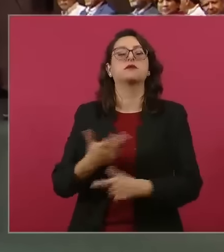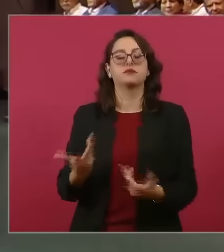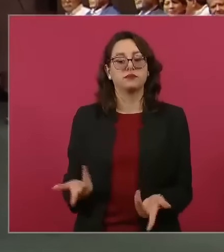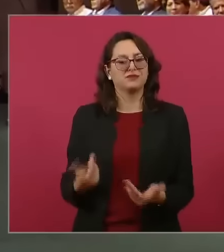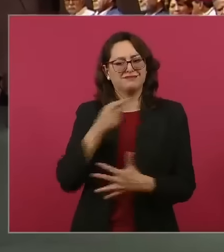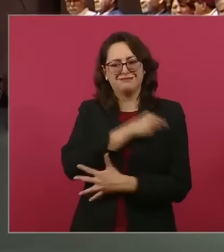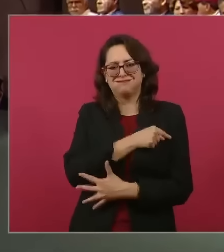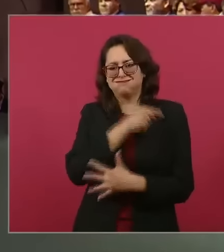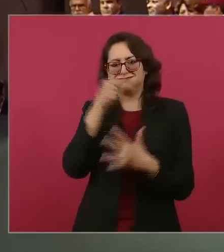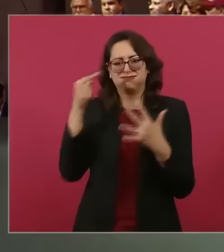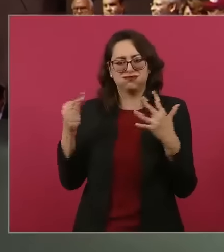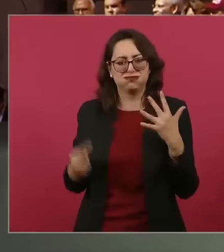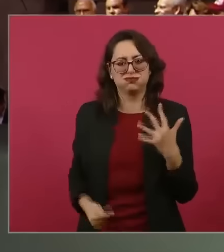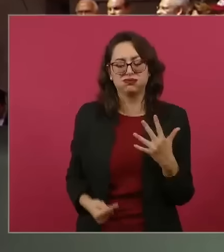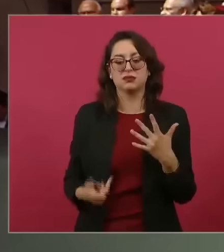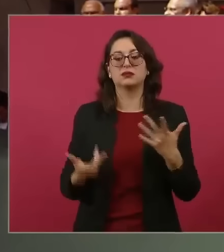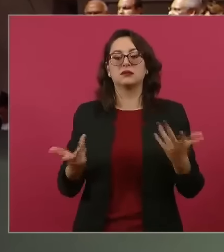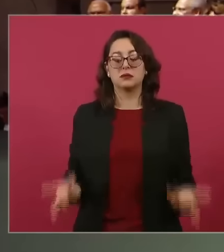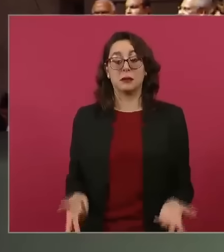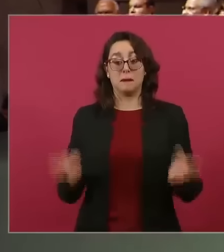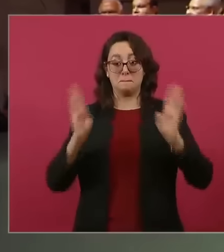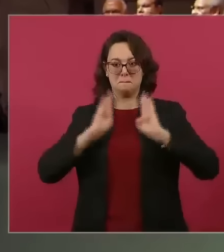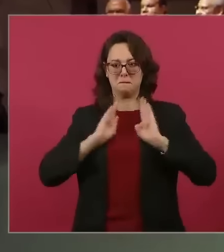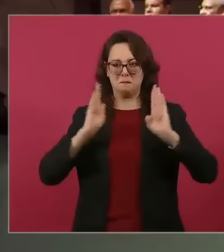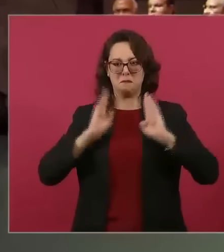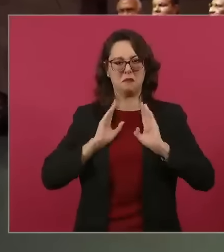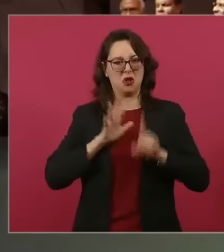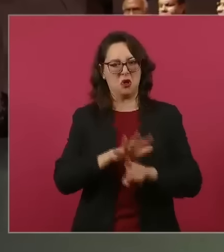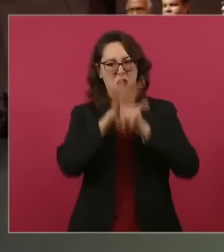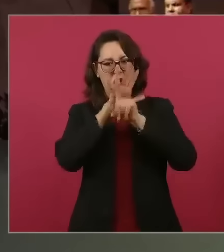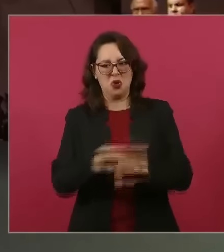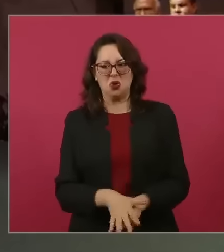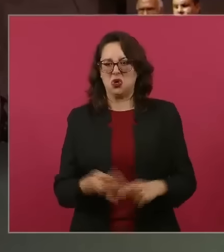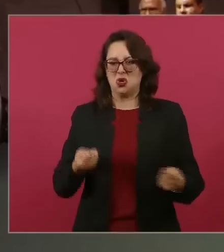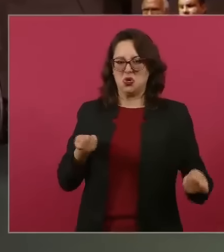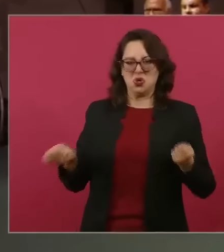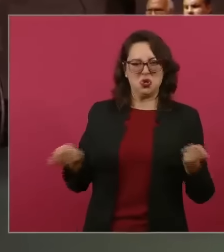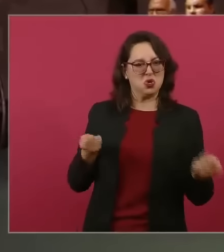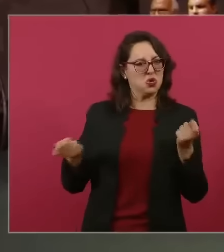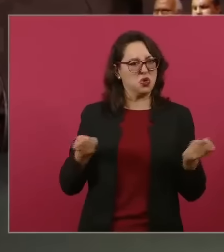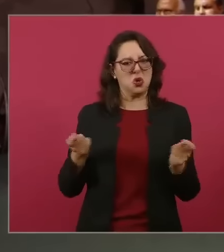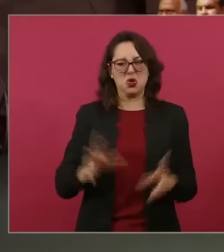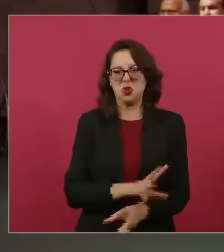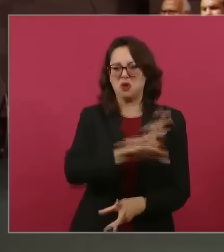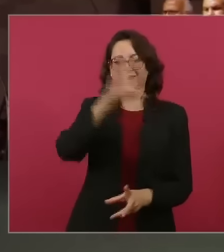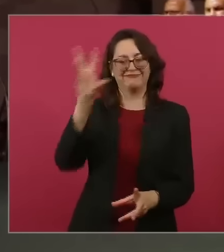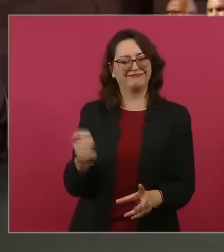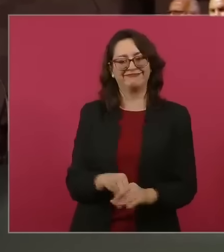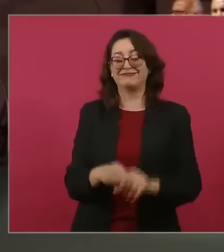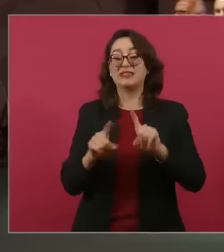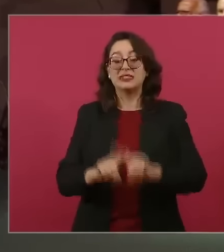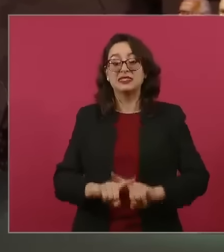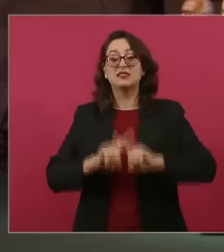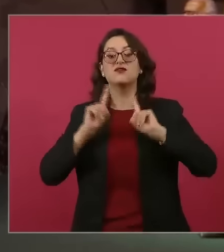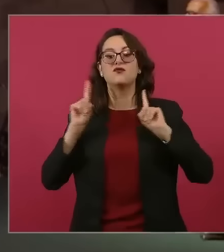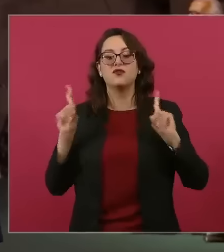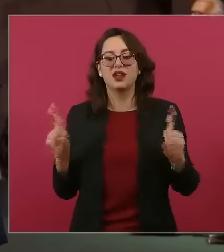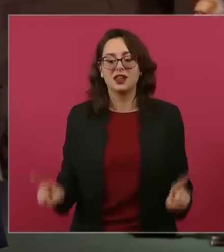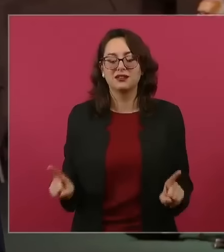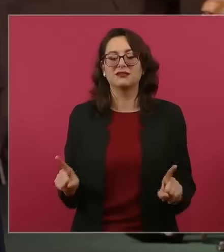fin, en vez de militarizar al país, como sostienen nuestros opositores, estamos dejando